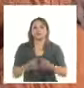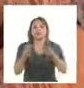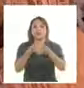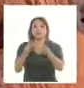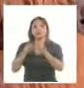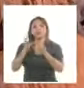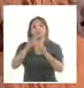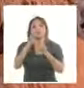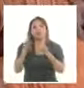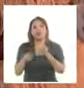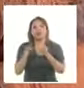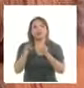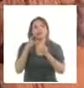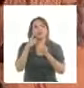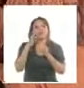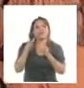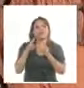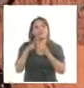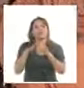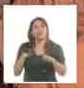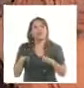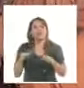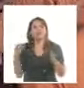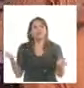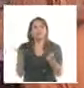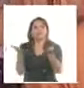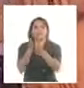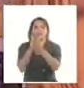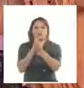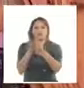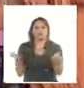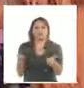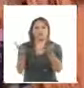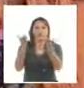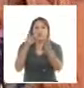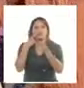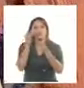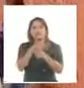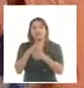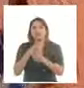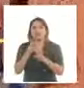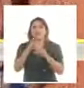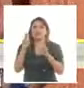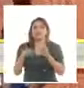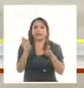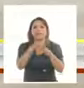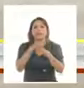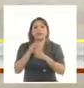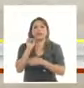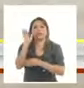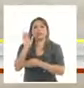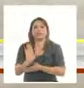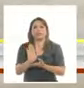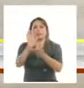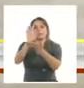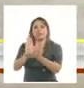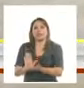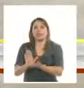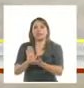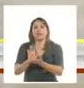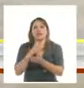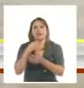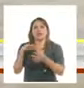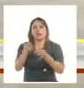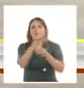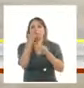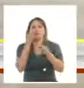teatro espabilan la tranquilidad relativa del lugar. Espectáculos de variedades, estatuas vivientes, muñecos de hilos y el